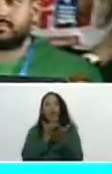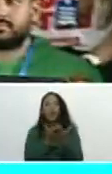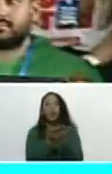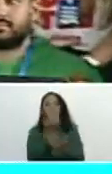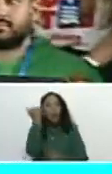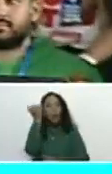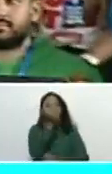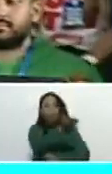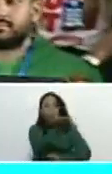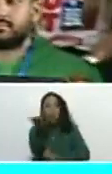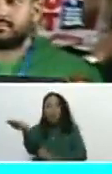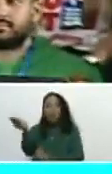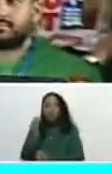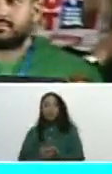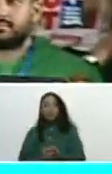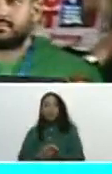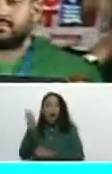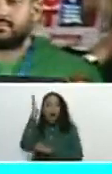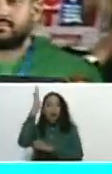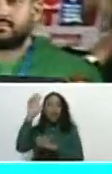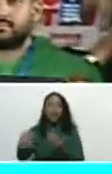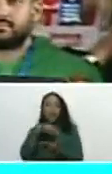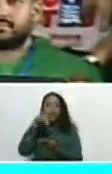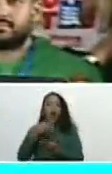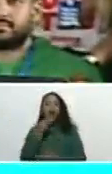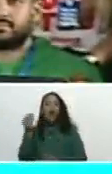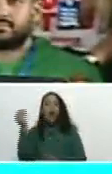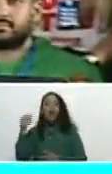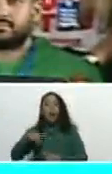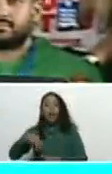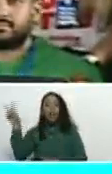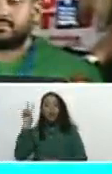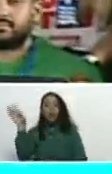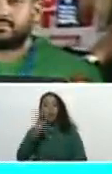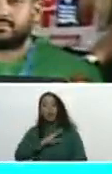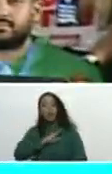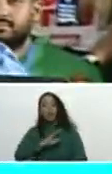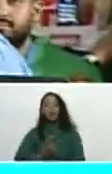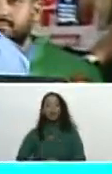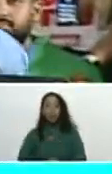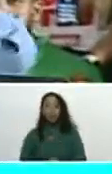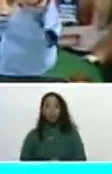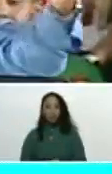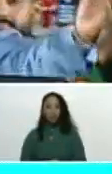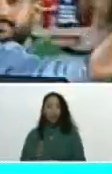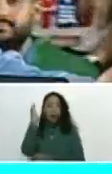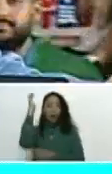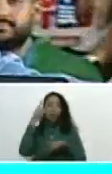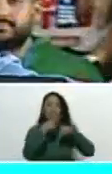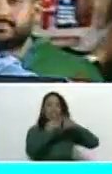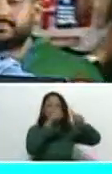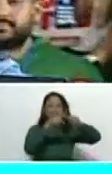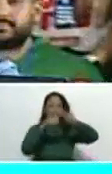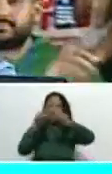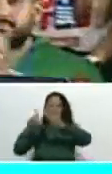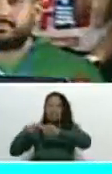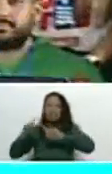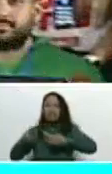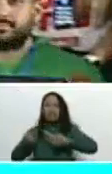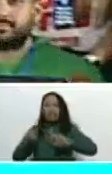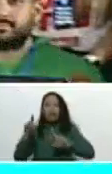ustedes en el Congreso Nacional de la Juventud de Venezuela, Congreso diverso,